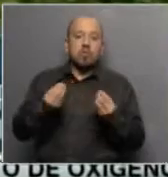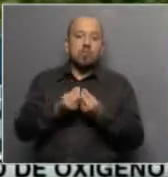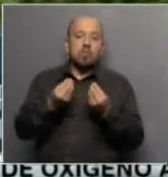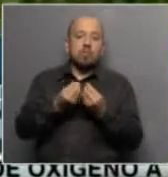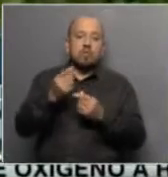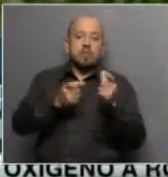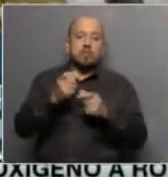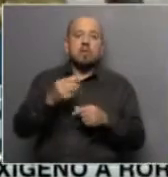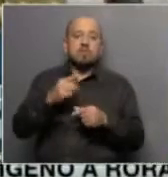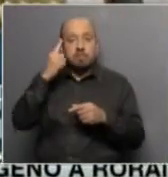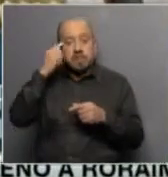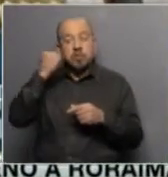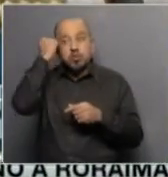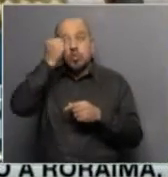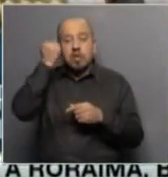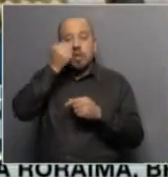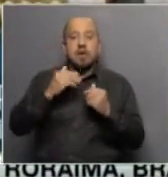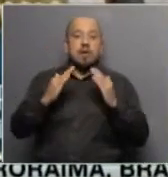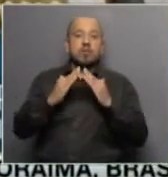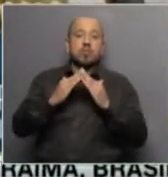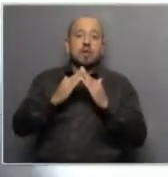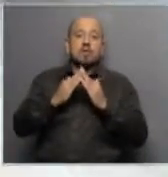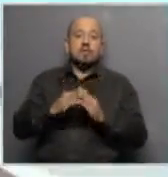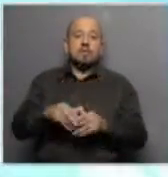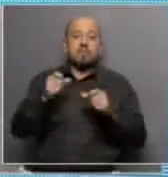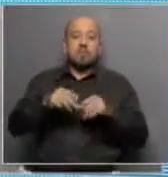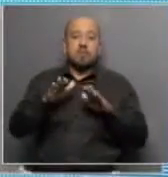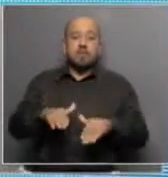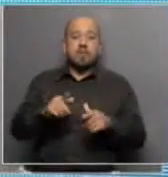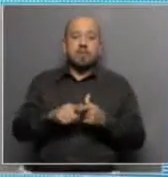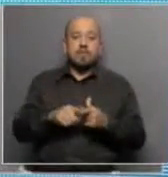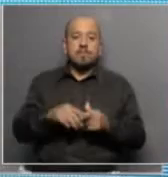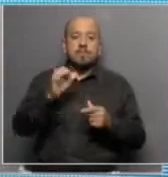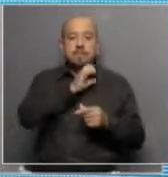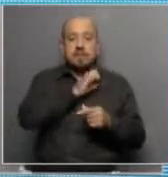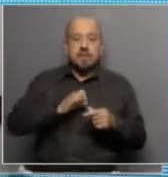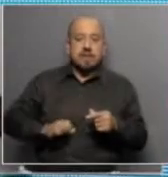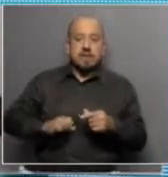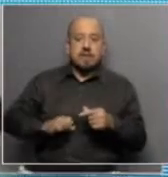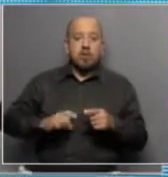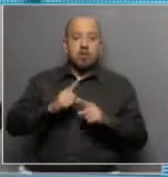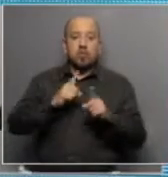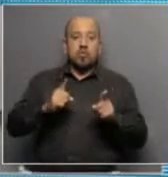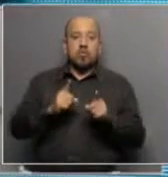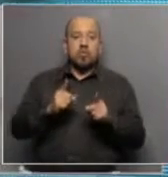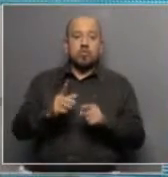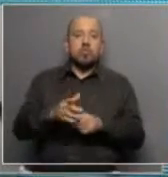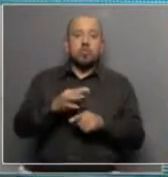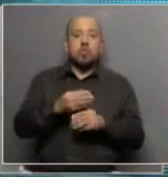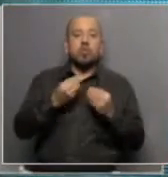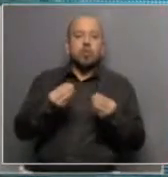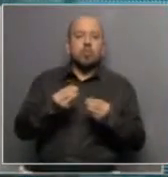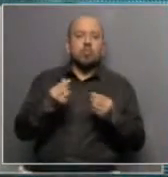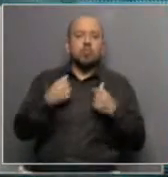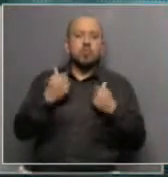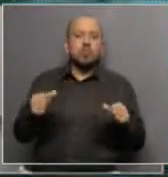con el techo propio y busquen dónde asentar las bases de una nueva vida. Si el Estado no interviene en decir, bueno, ¿cómo yo